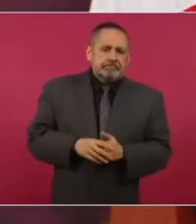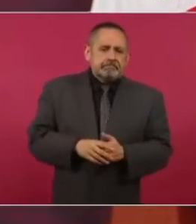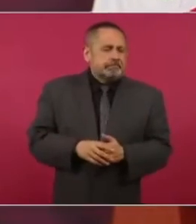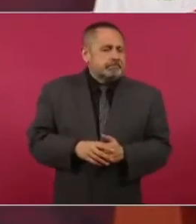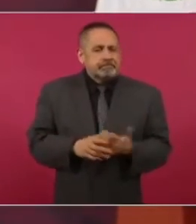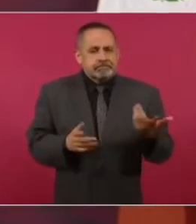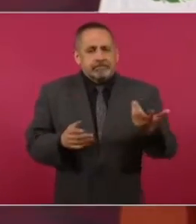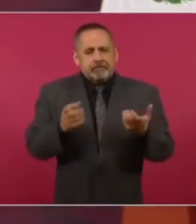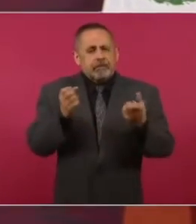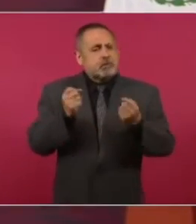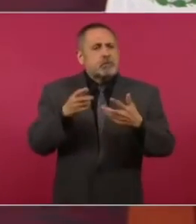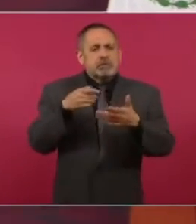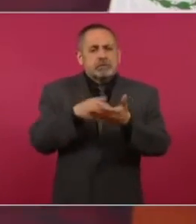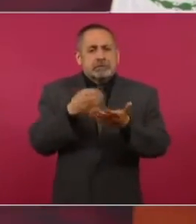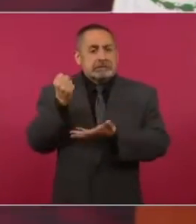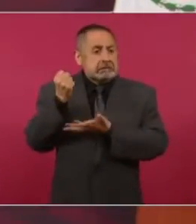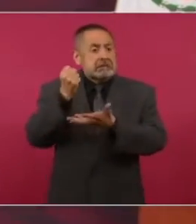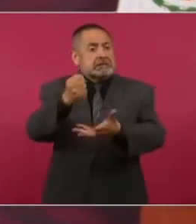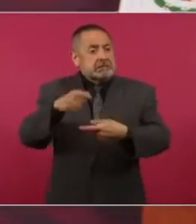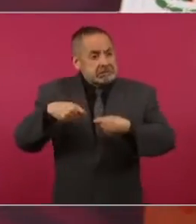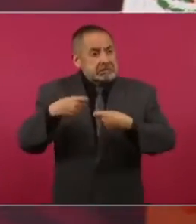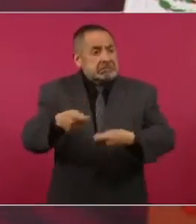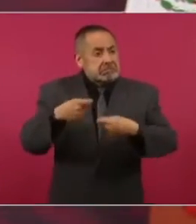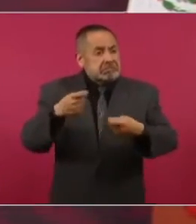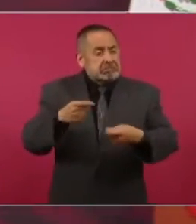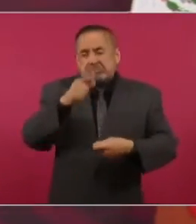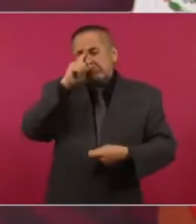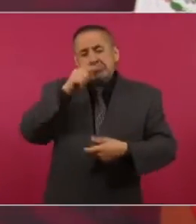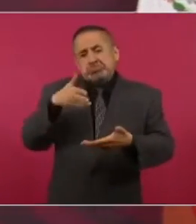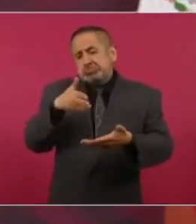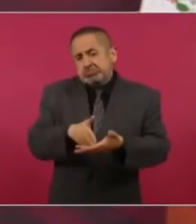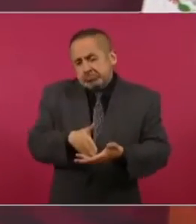dedicado muchísimos fondos con ese propósito.